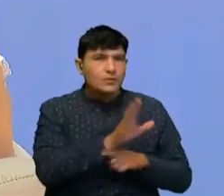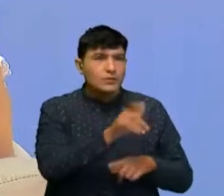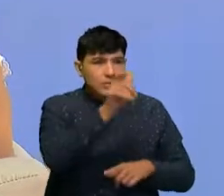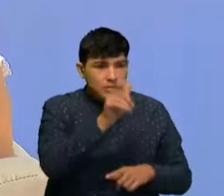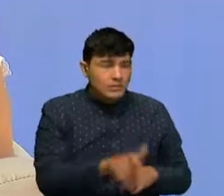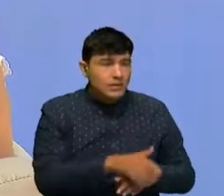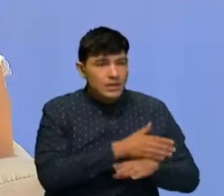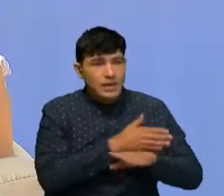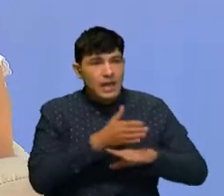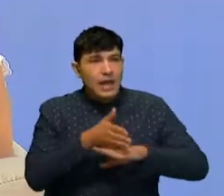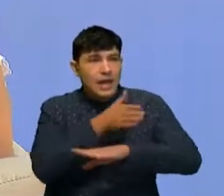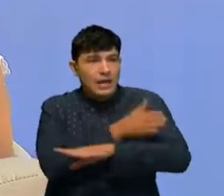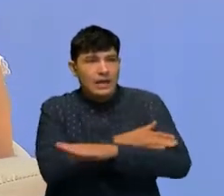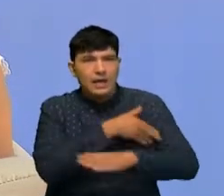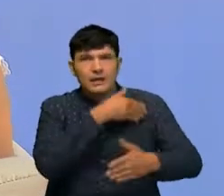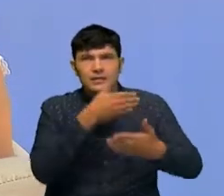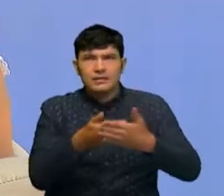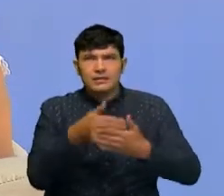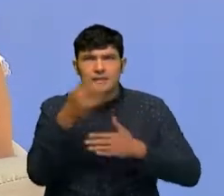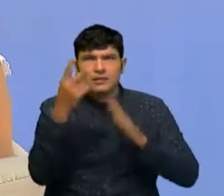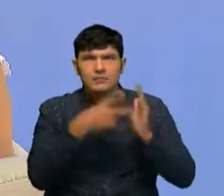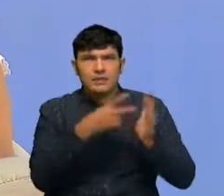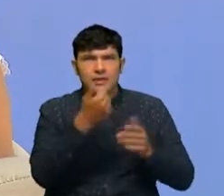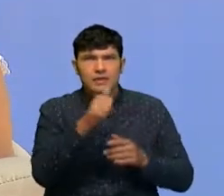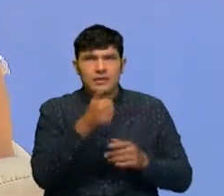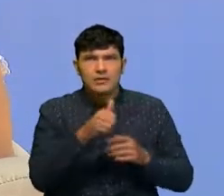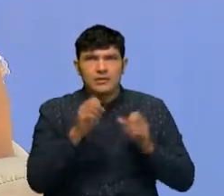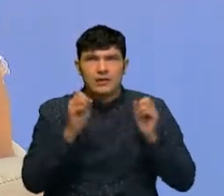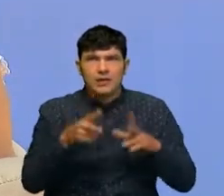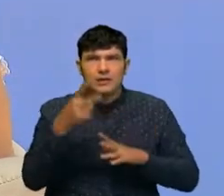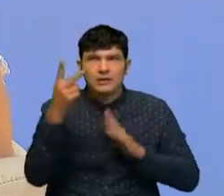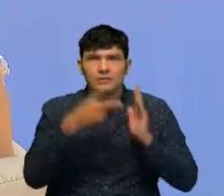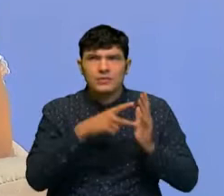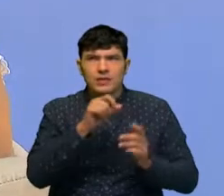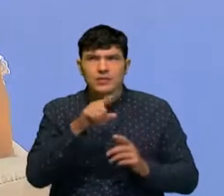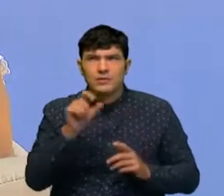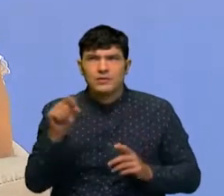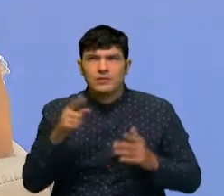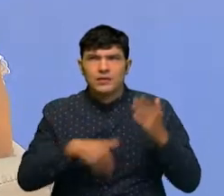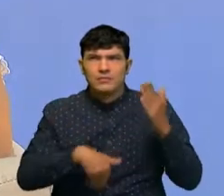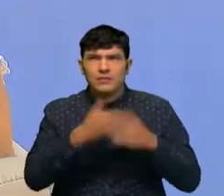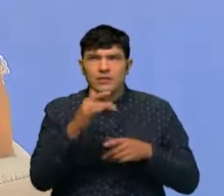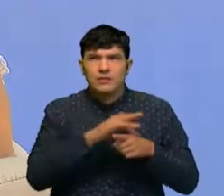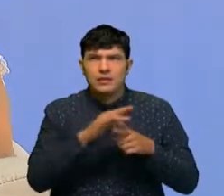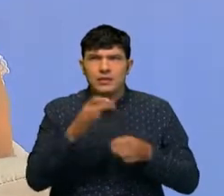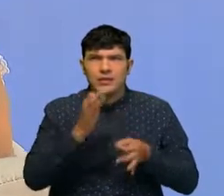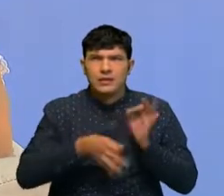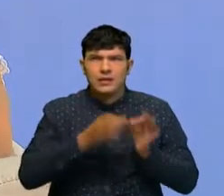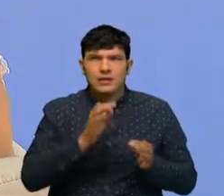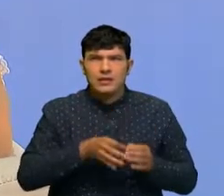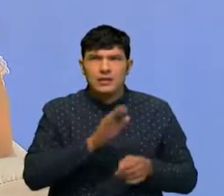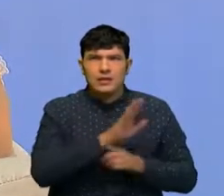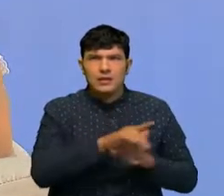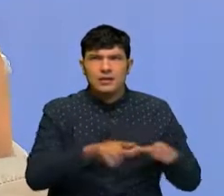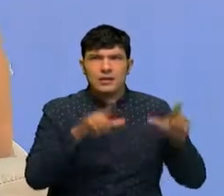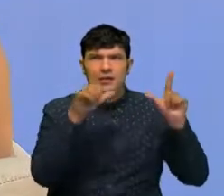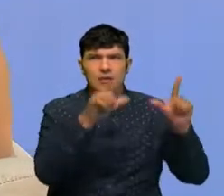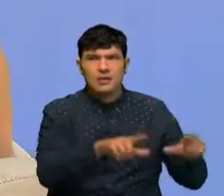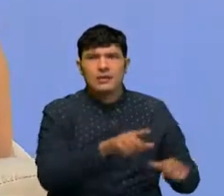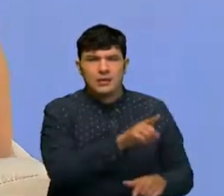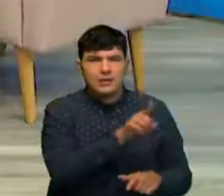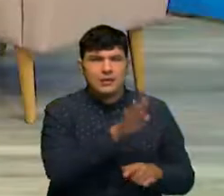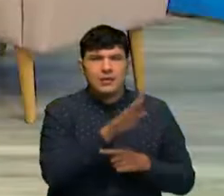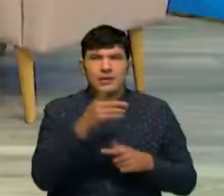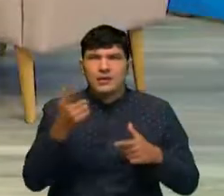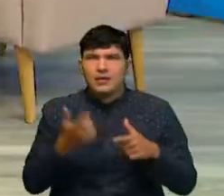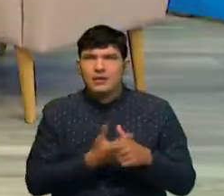pensionó después, hasta el 2000, en el 2010. Uh-huh. En el 2011 empezaban a producir efectos jurídicos sobre la mesada número 14. O sea, él